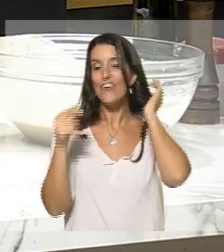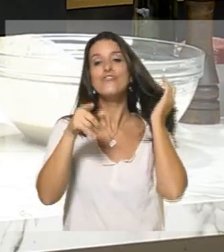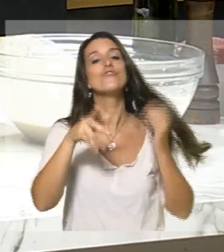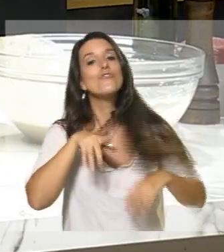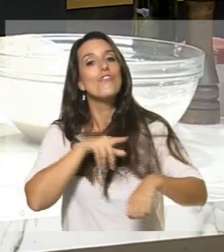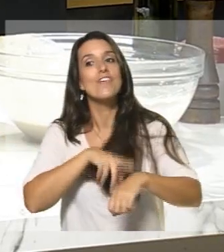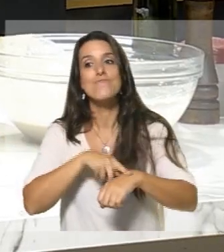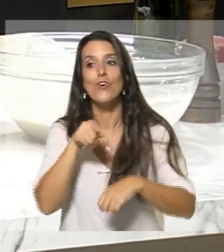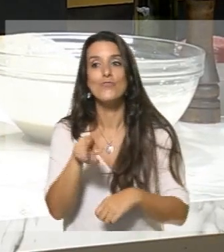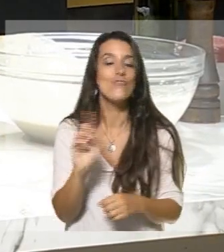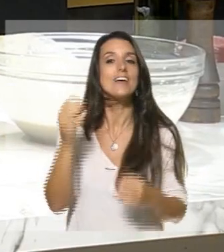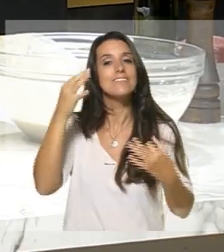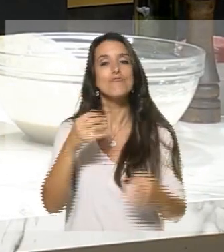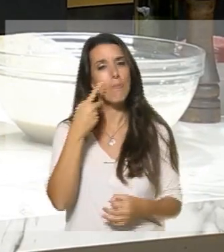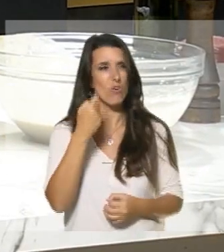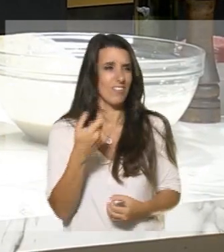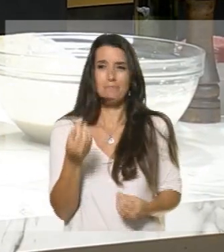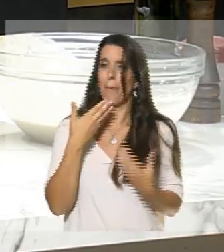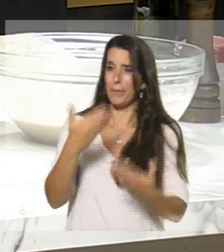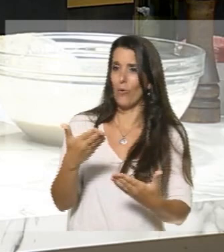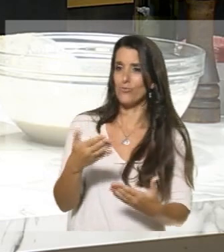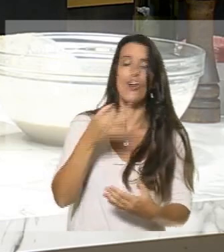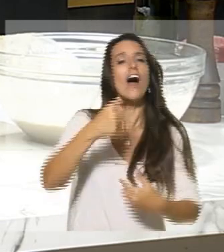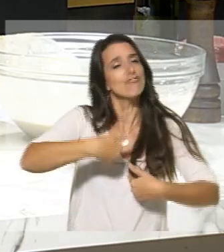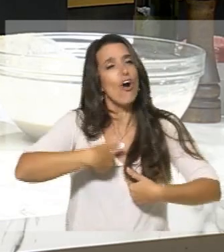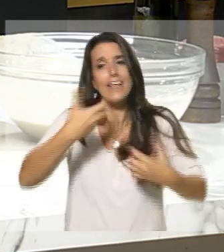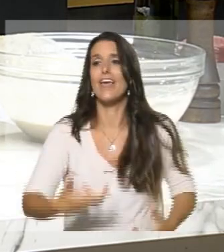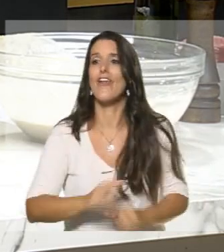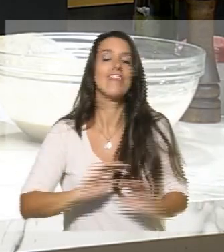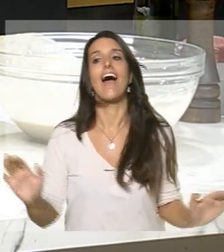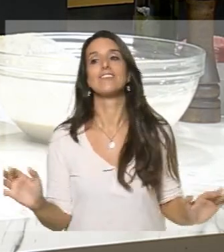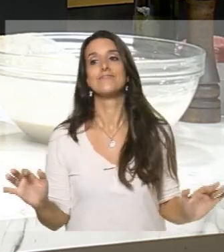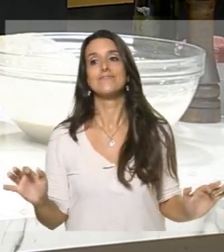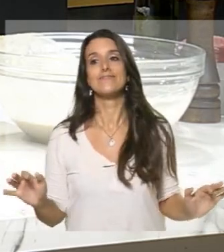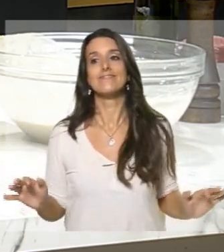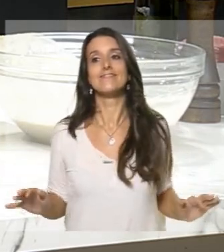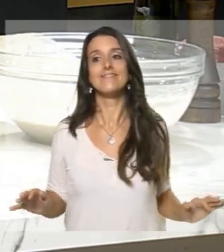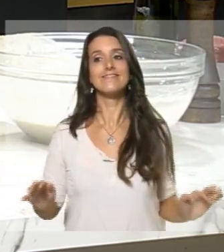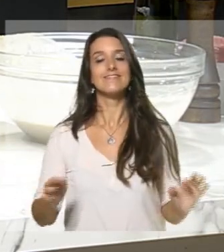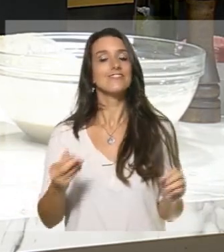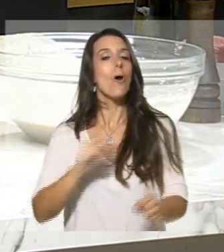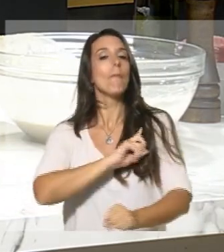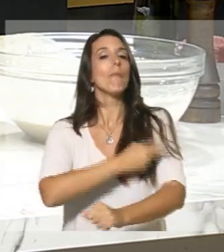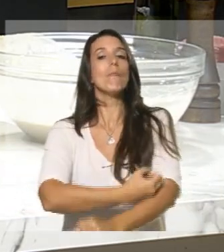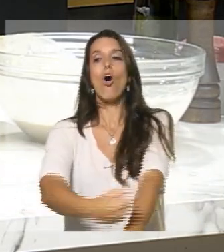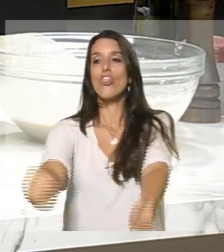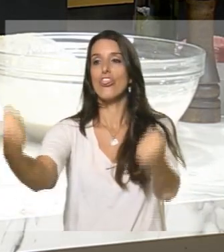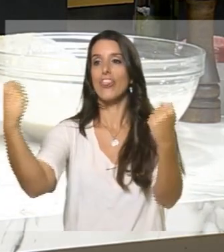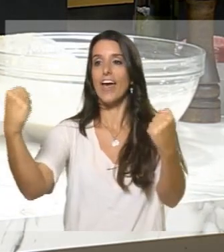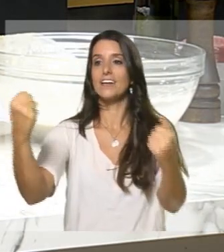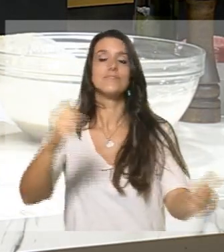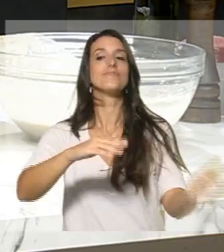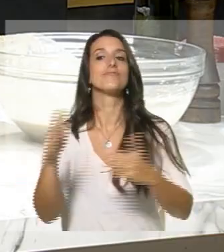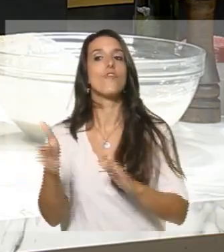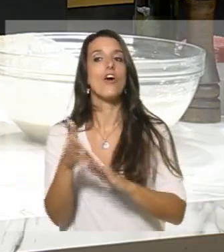Son tus tiempos, Marina. Siempre, yo me doy cuenta de eso. Al final digo, no, como ustedes quieran, no. Al final no. Claro es que no, yo. Lo que tú digas. Tengo el poder. Da, bueno,